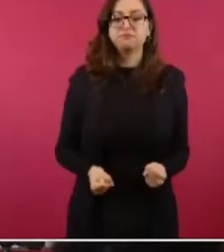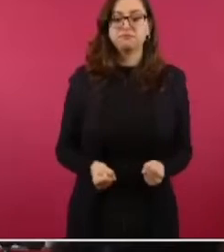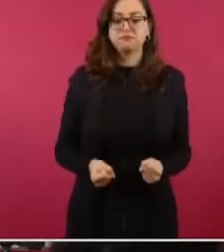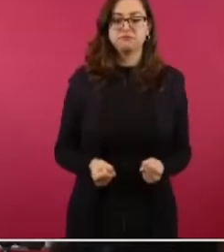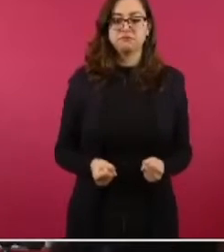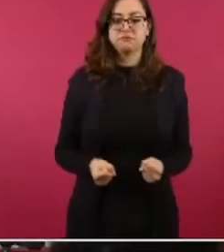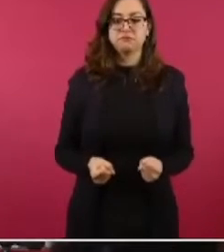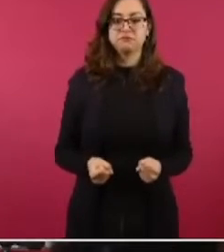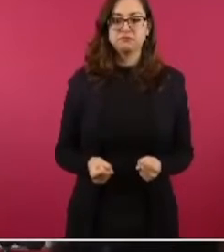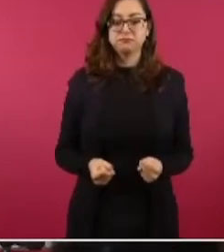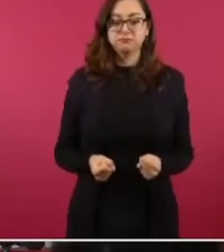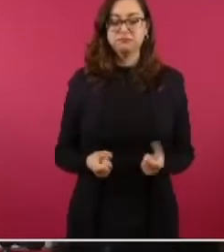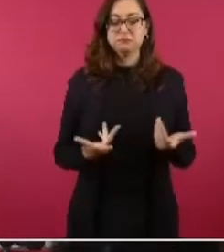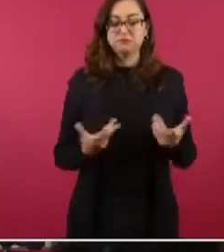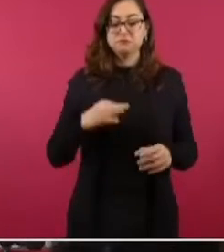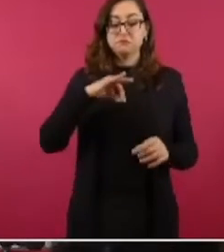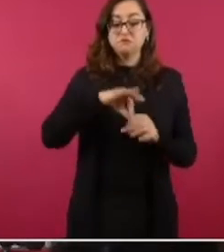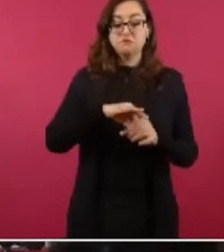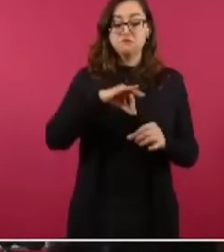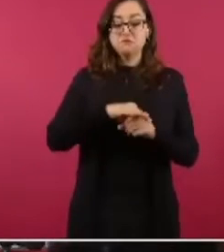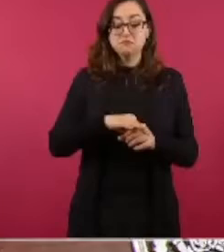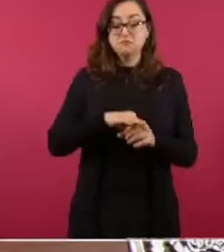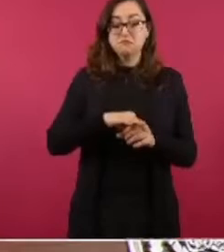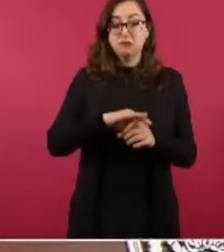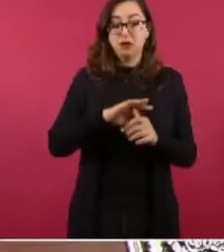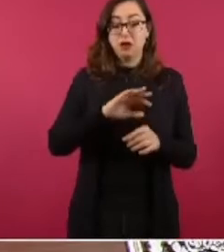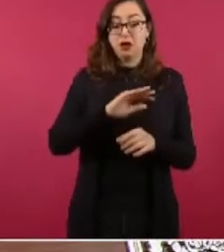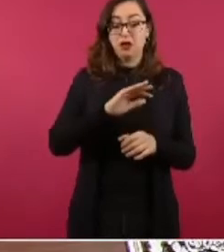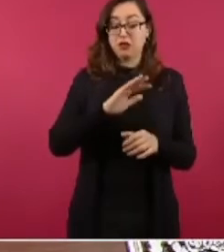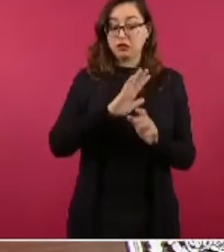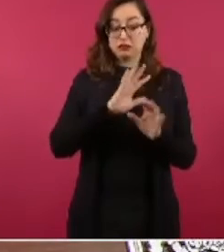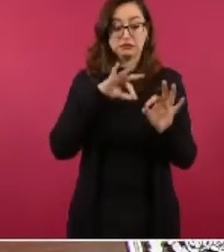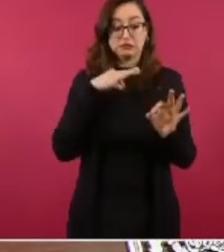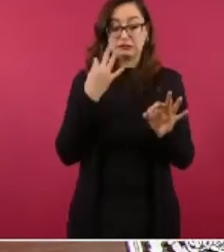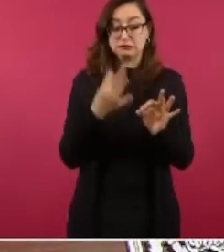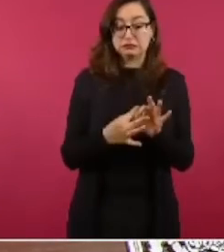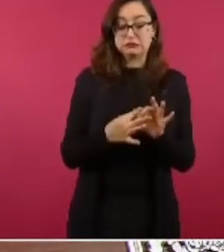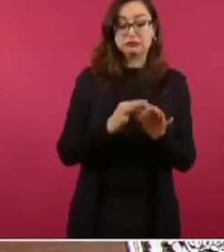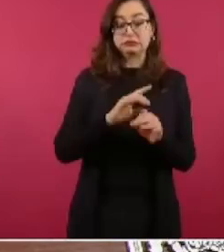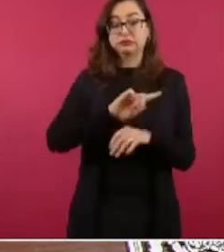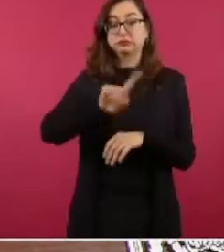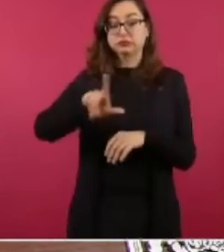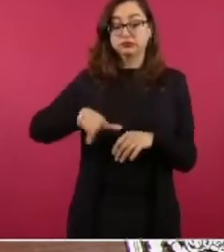de que pasa la elección y es otra política.